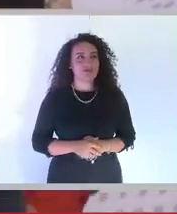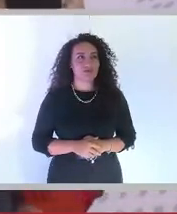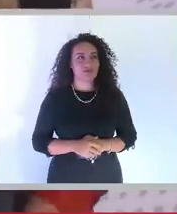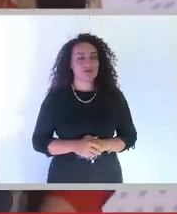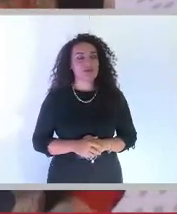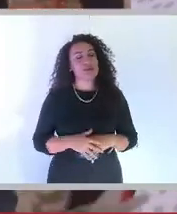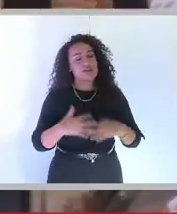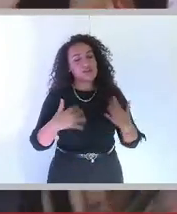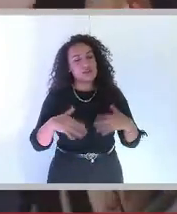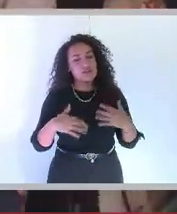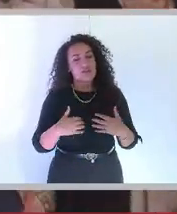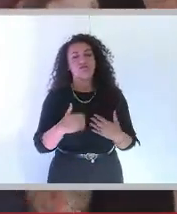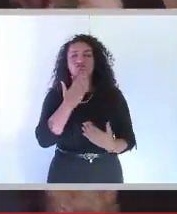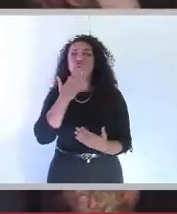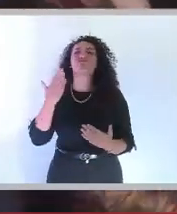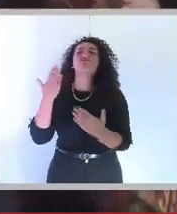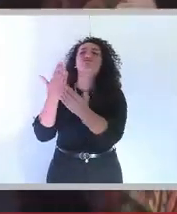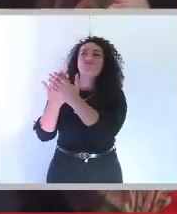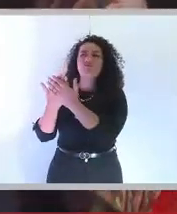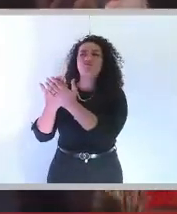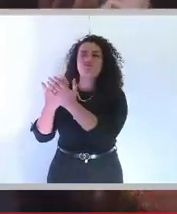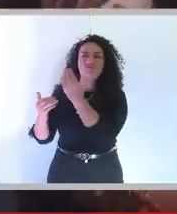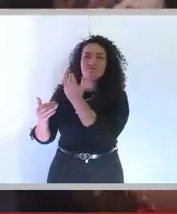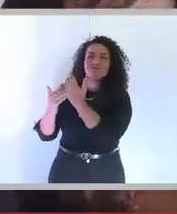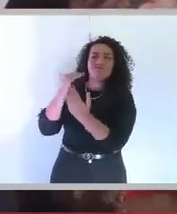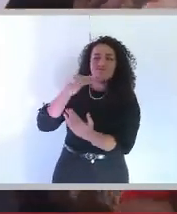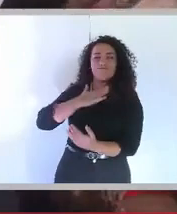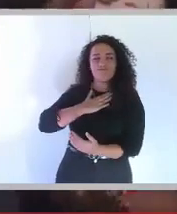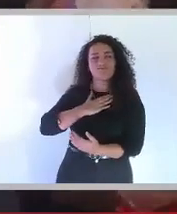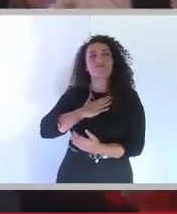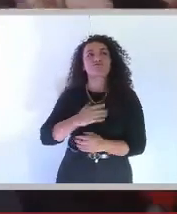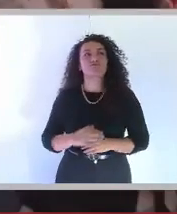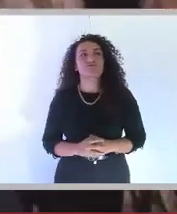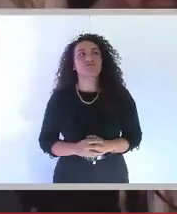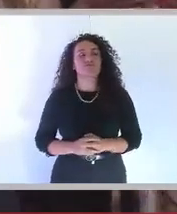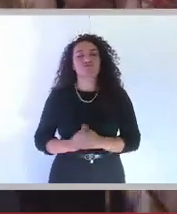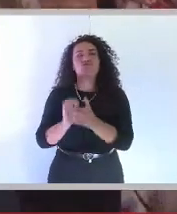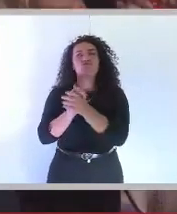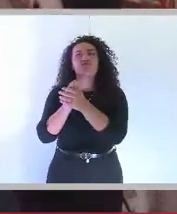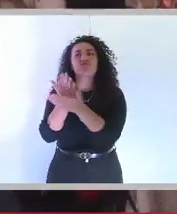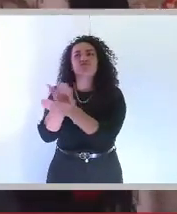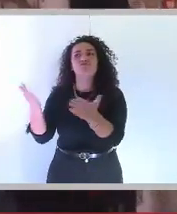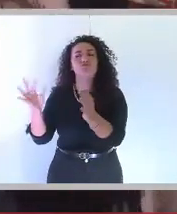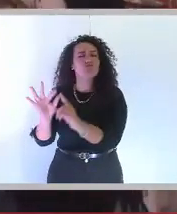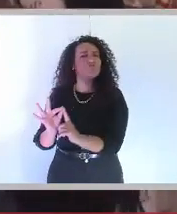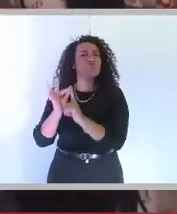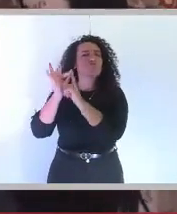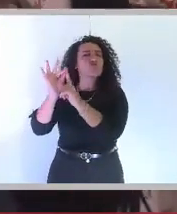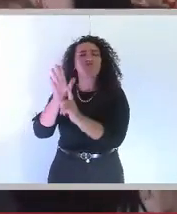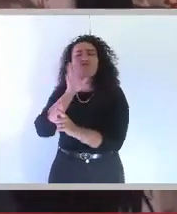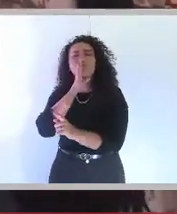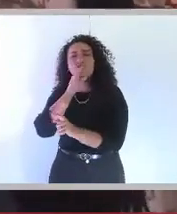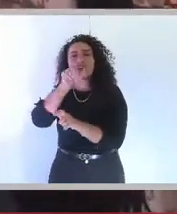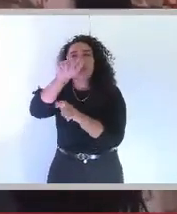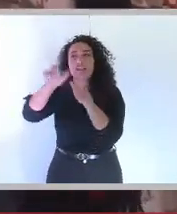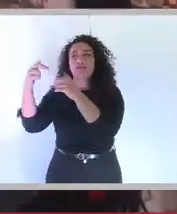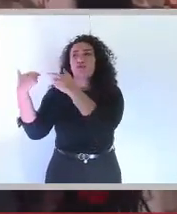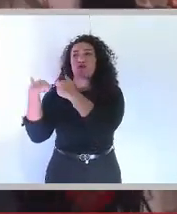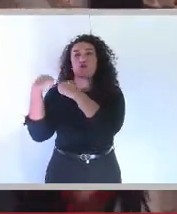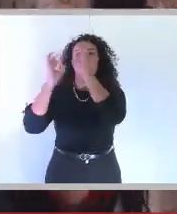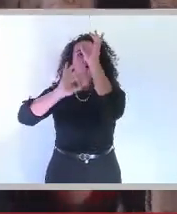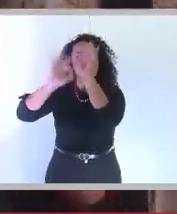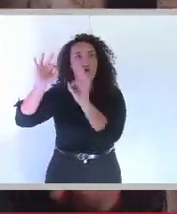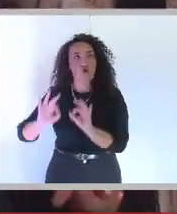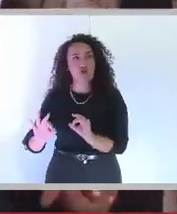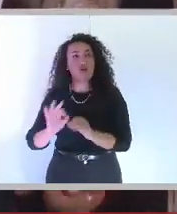Quiero agradecer la invitación y extender un saludo especial a los organizadores del evento, el Ministerio